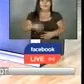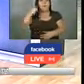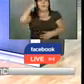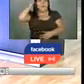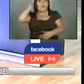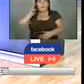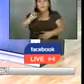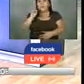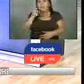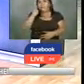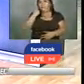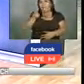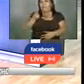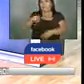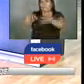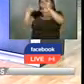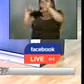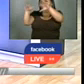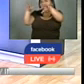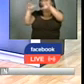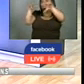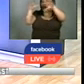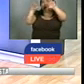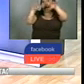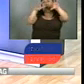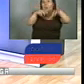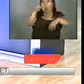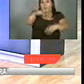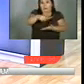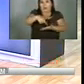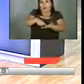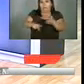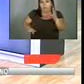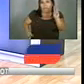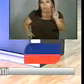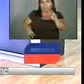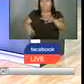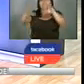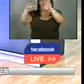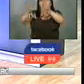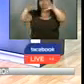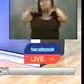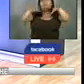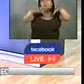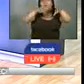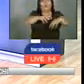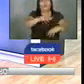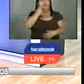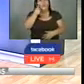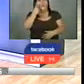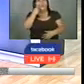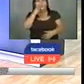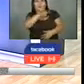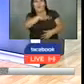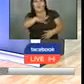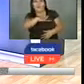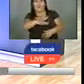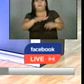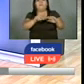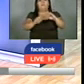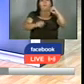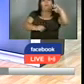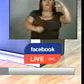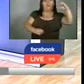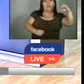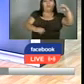que veíamos cómo el desplazamiento va buscando del área metropolitana de San Salvador, al menos a esta hora, y buscando también el sector del occidente del